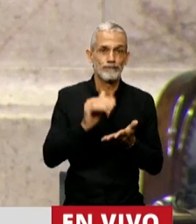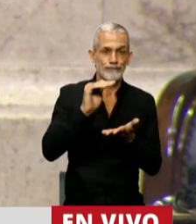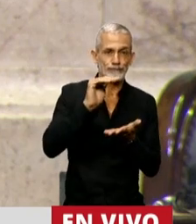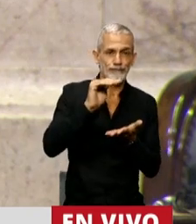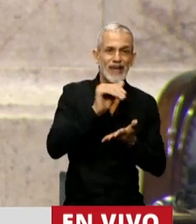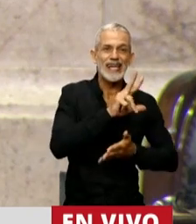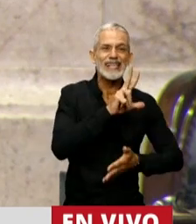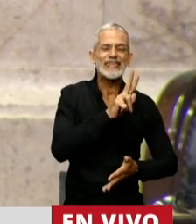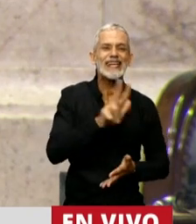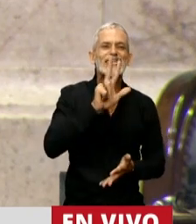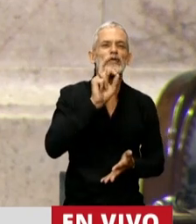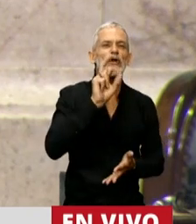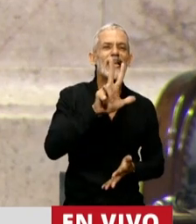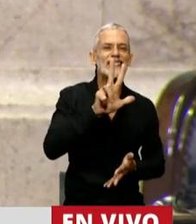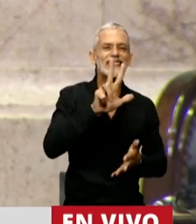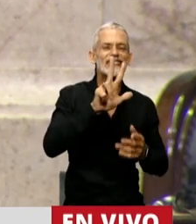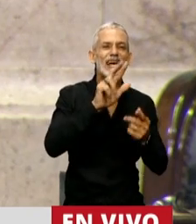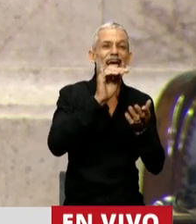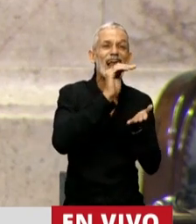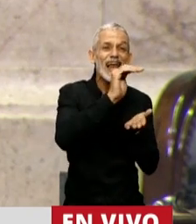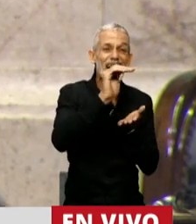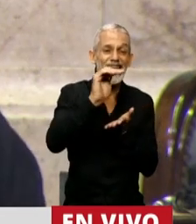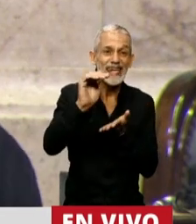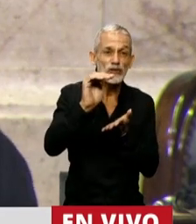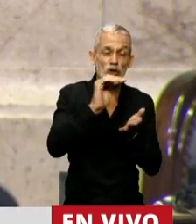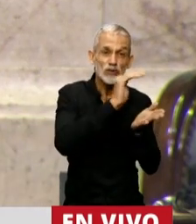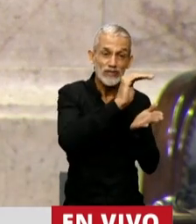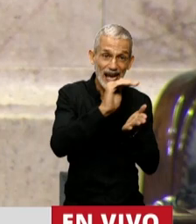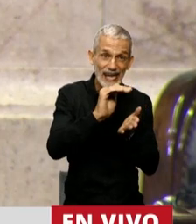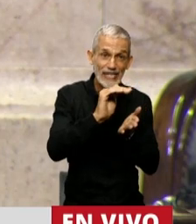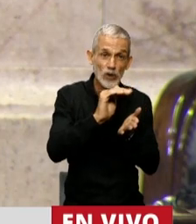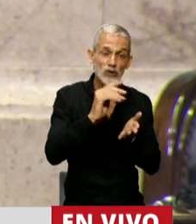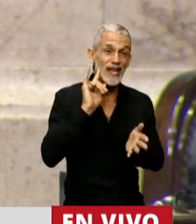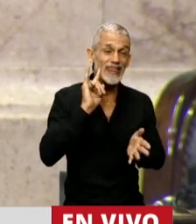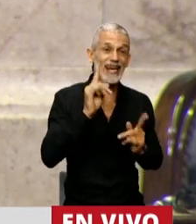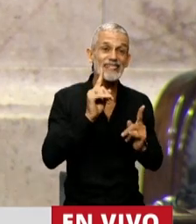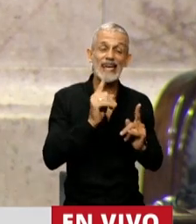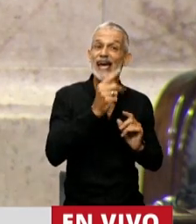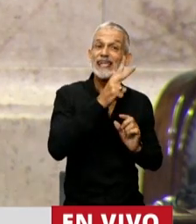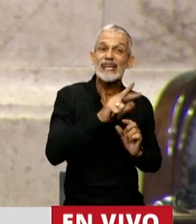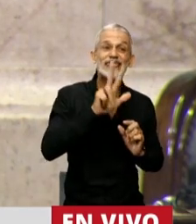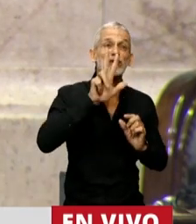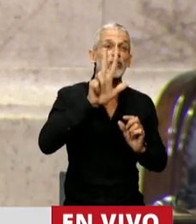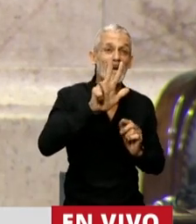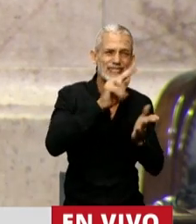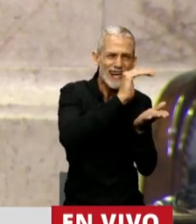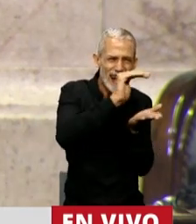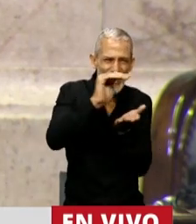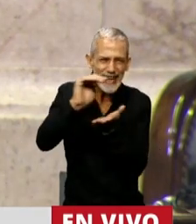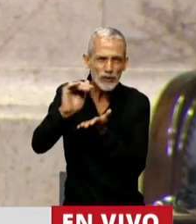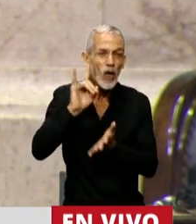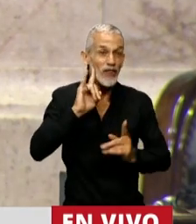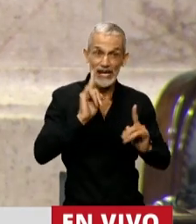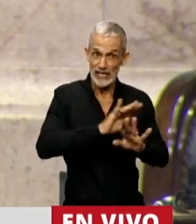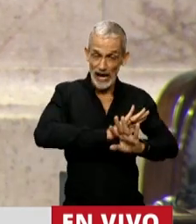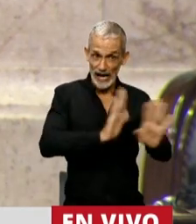trescientos tres litros de leche éstos verdades iban jubilado con catorce mil pesos y compraba 303 litros de leche